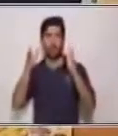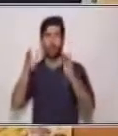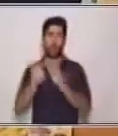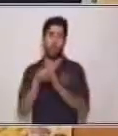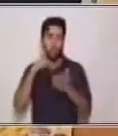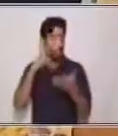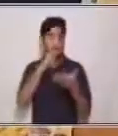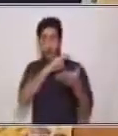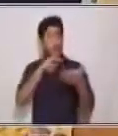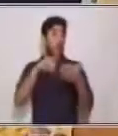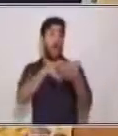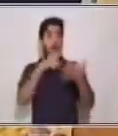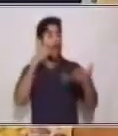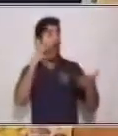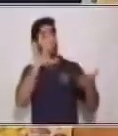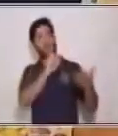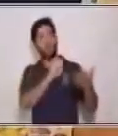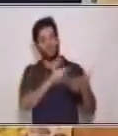la receta.